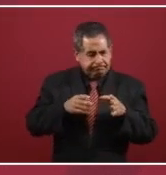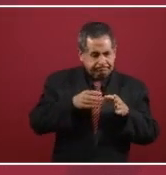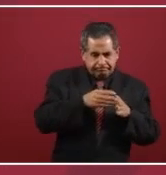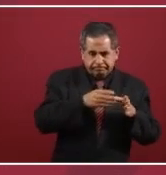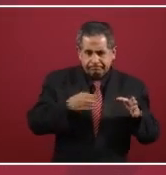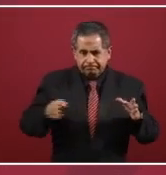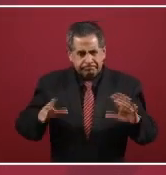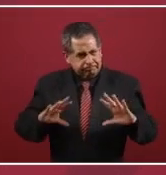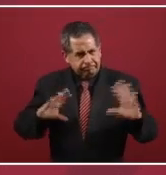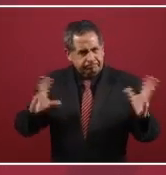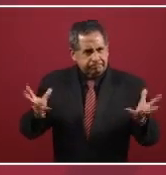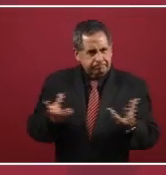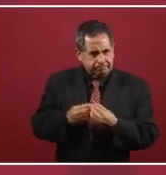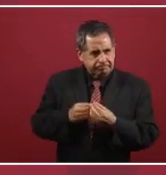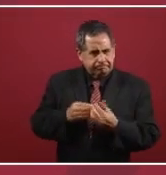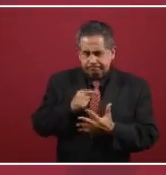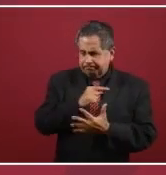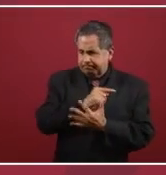integral,